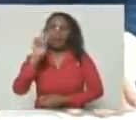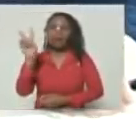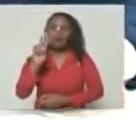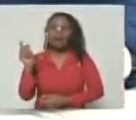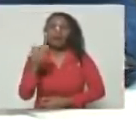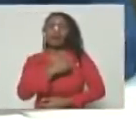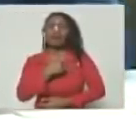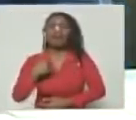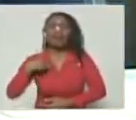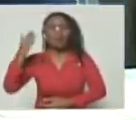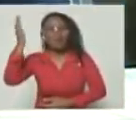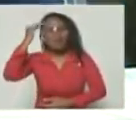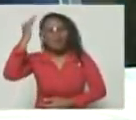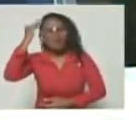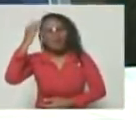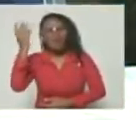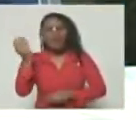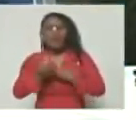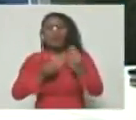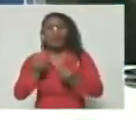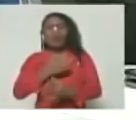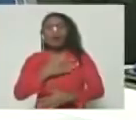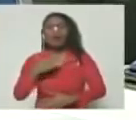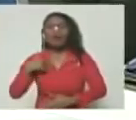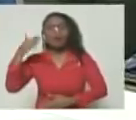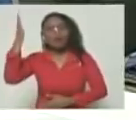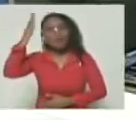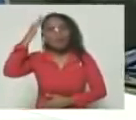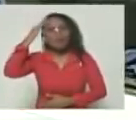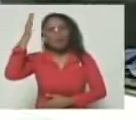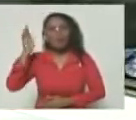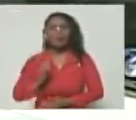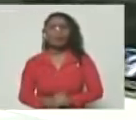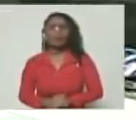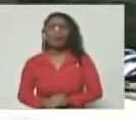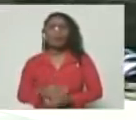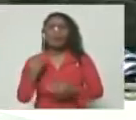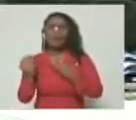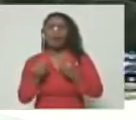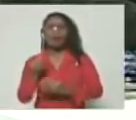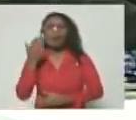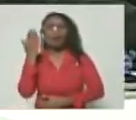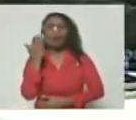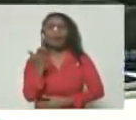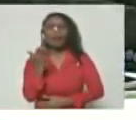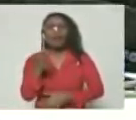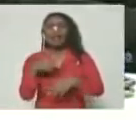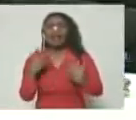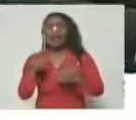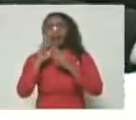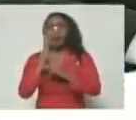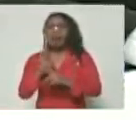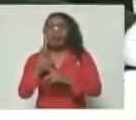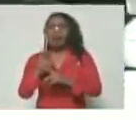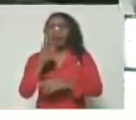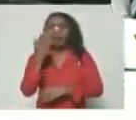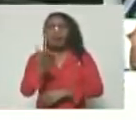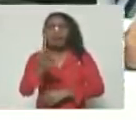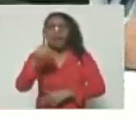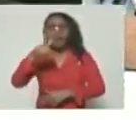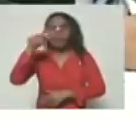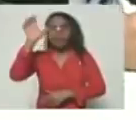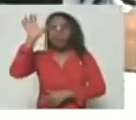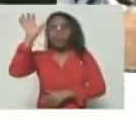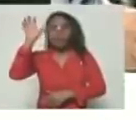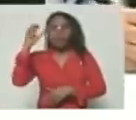saber, así como queremos saber cómo usted qué le responde usted al país